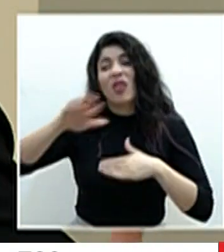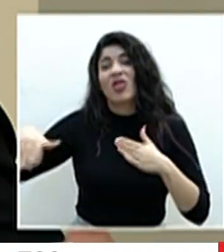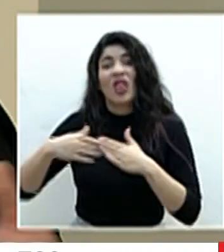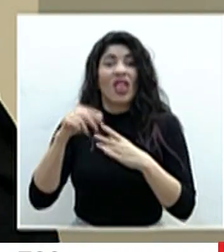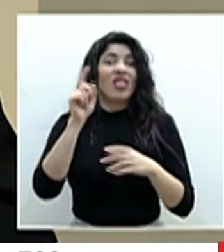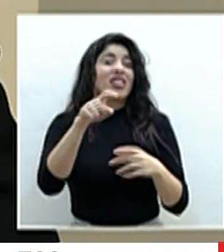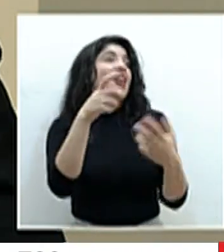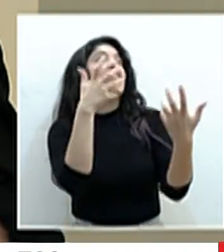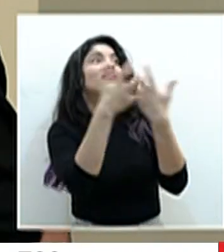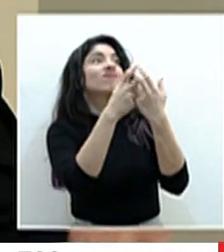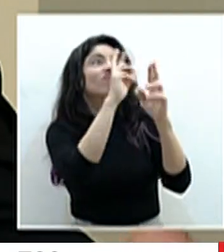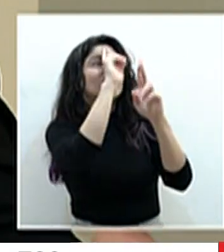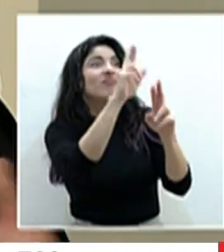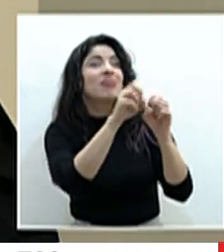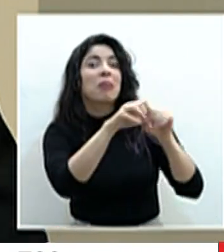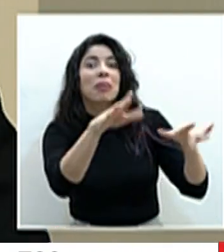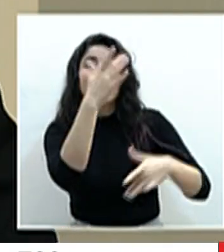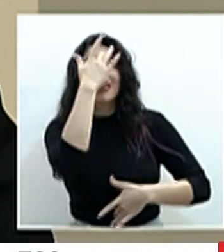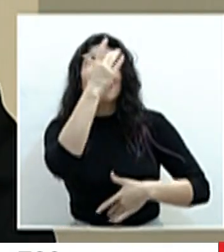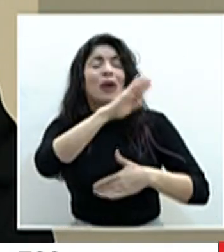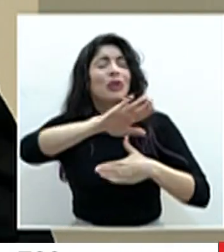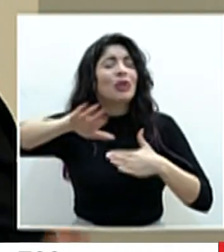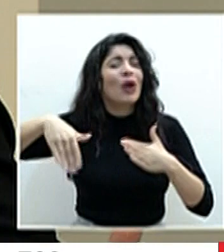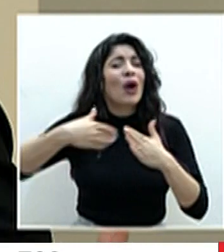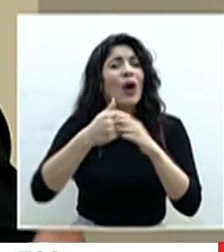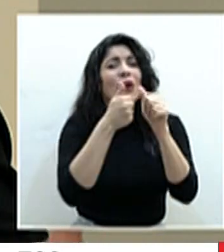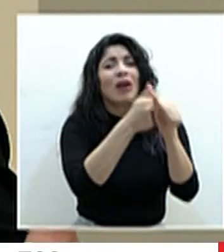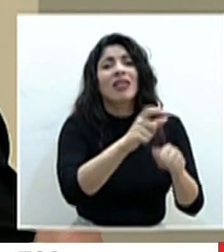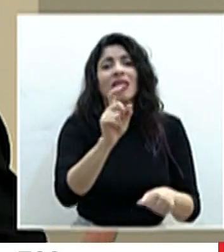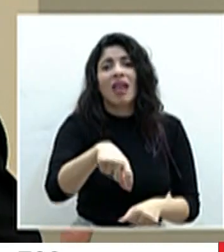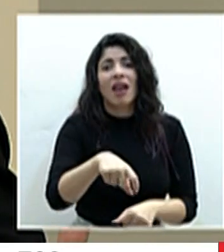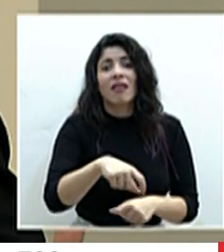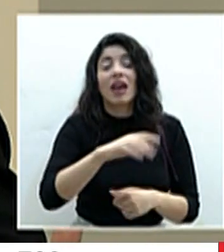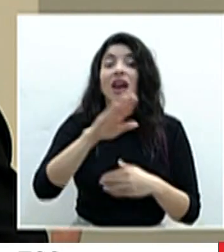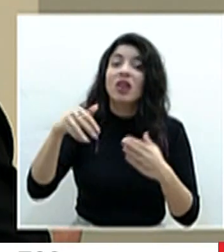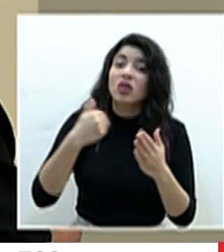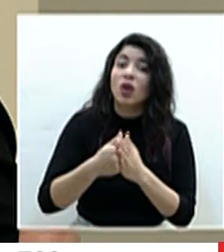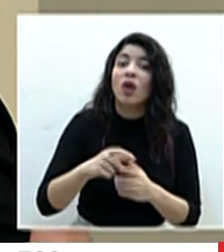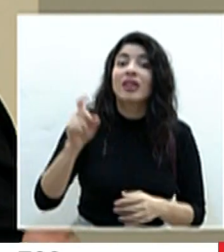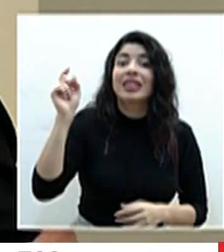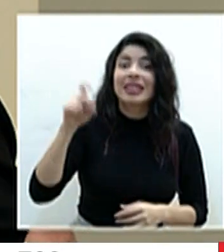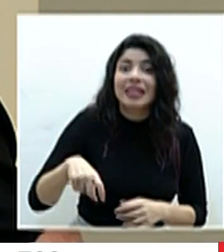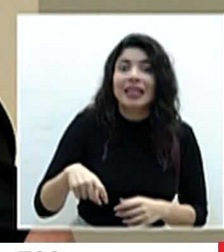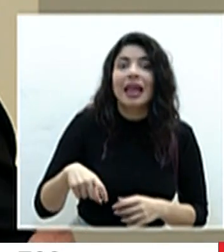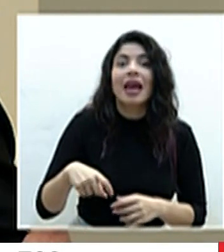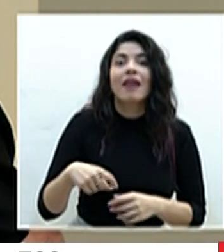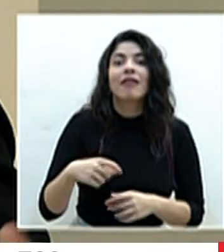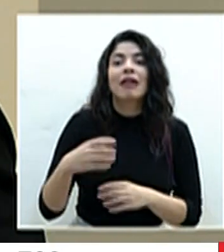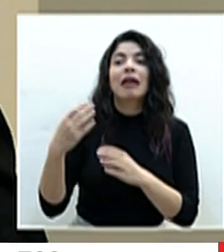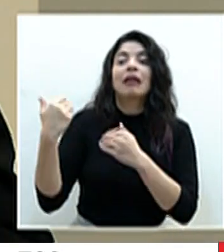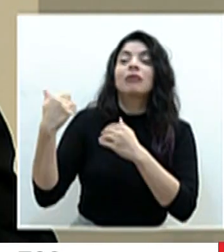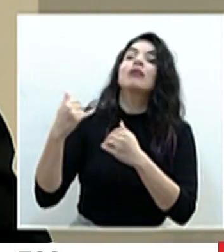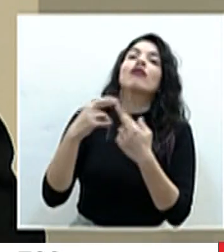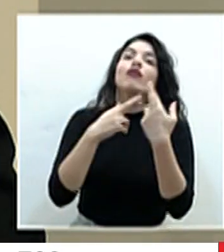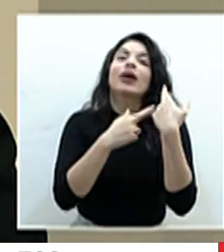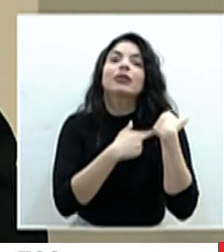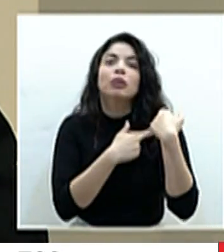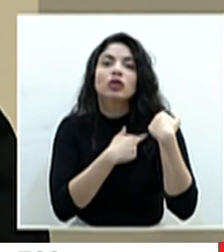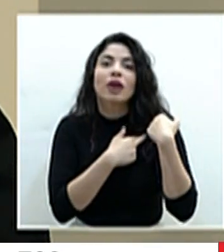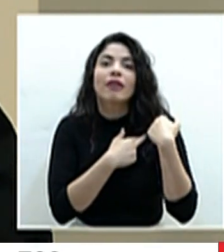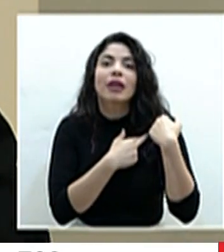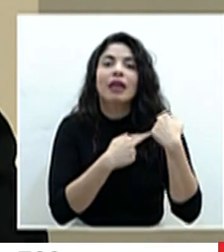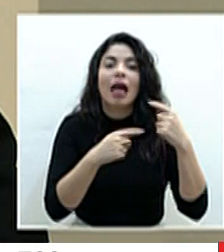de la pandemia, todas y todos tenemos que llevar nuestras cargas